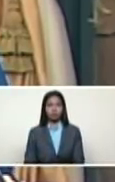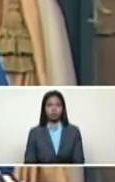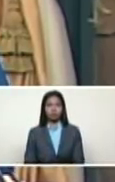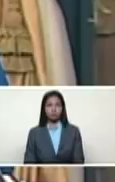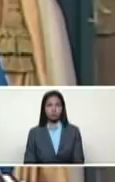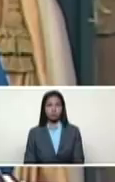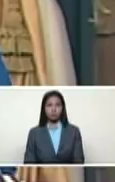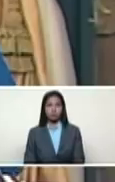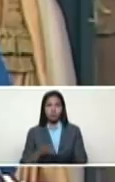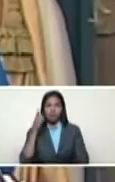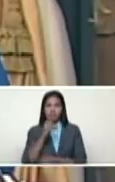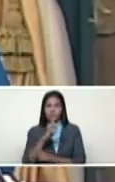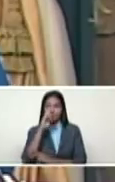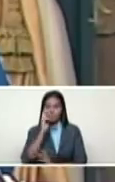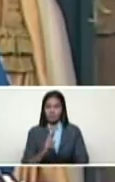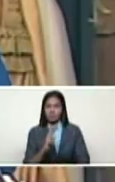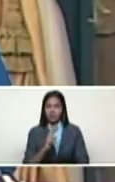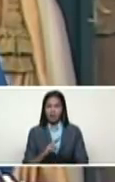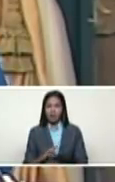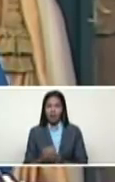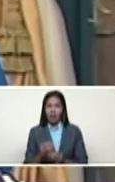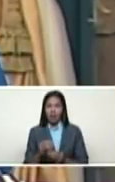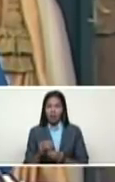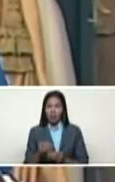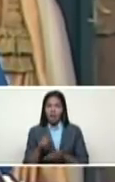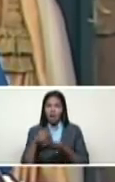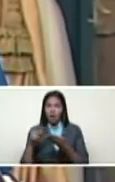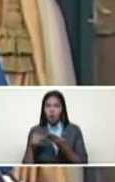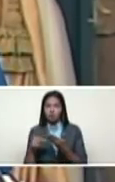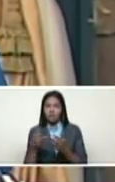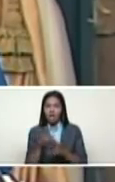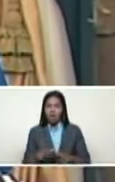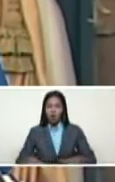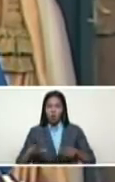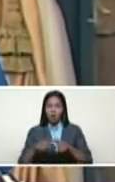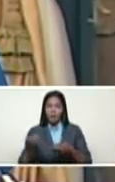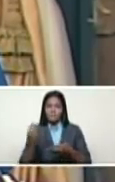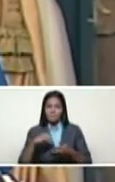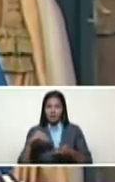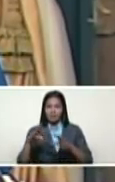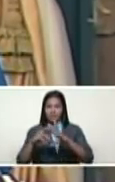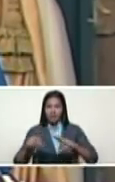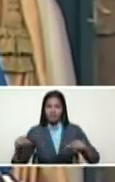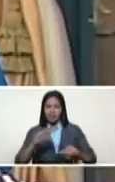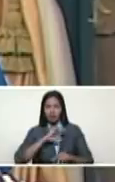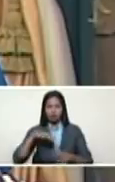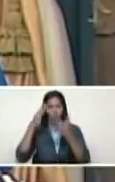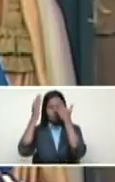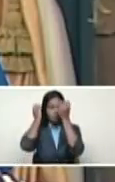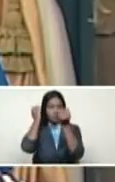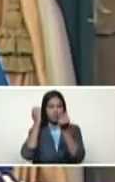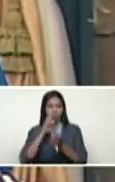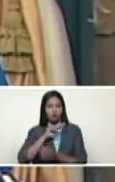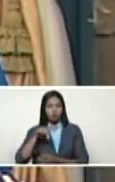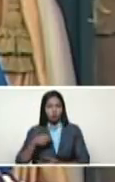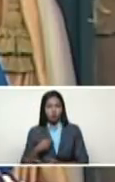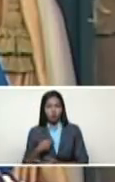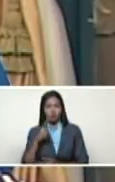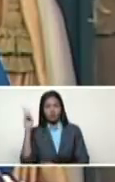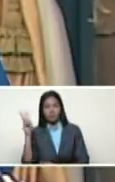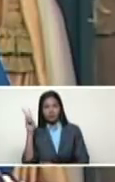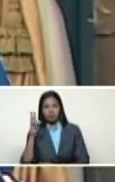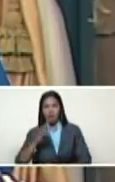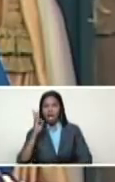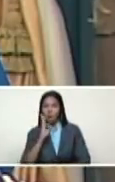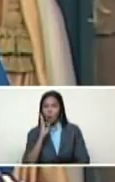Debe respetarse la inmunidad y el espacio territorial de la Embajada de Venezuela en